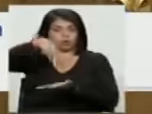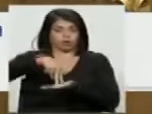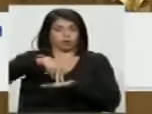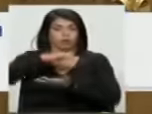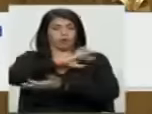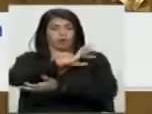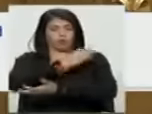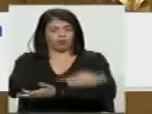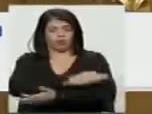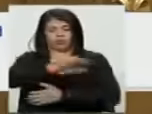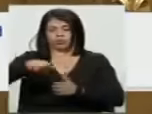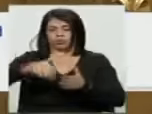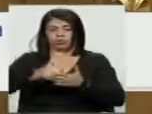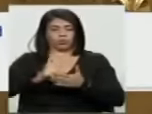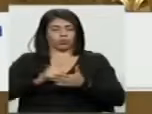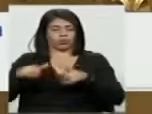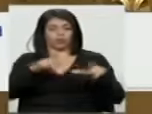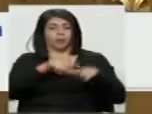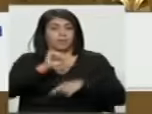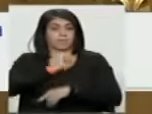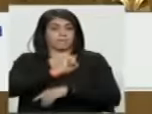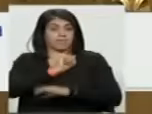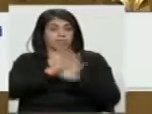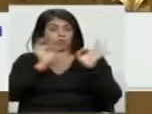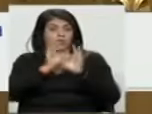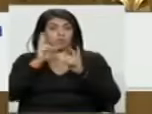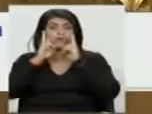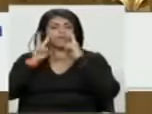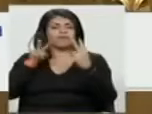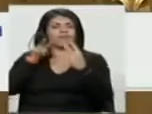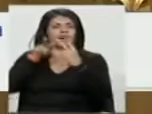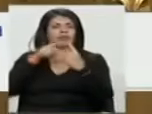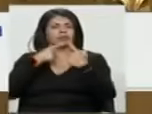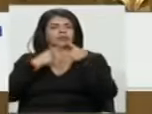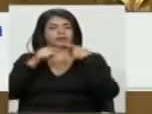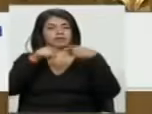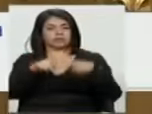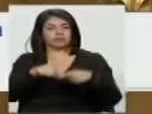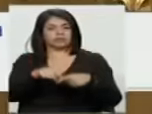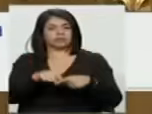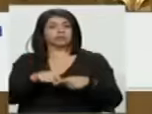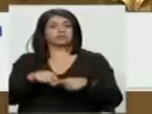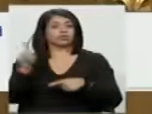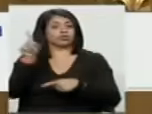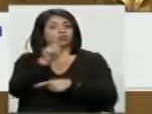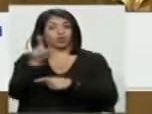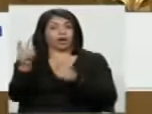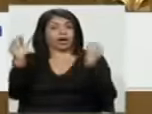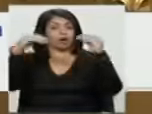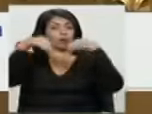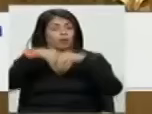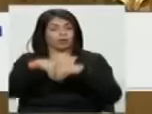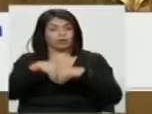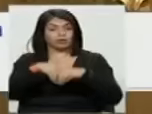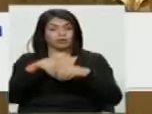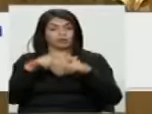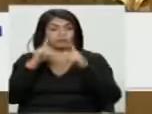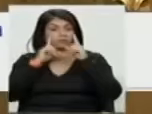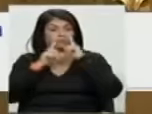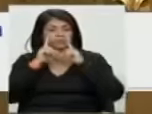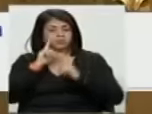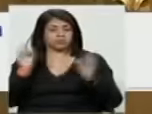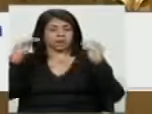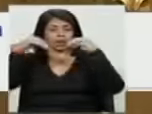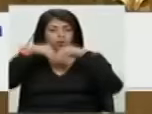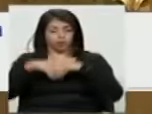nuestras fuerzas hasta donde llegue, sin miedo, viéndole a los ojos al fascismo y diciéndole, con el fascismo no se negocia, con el fascismo no hay